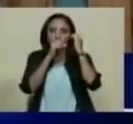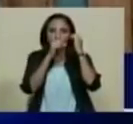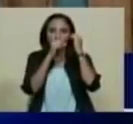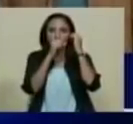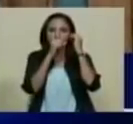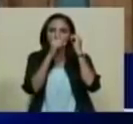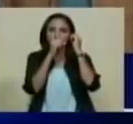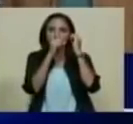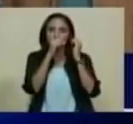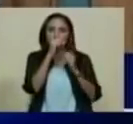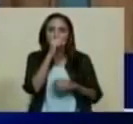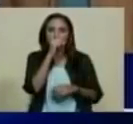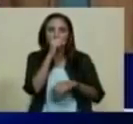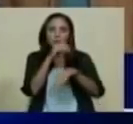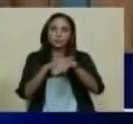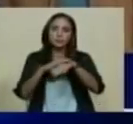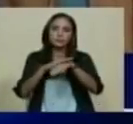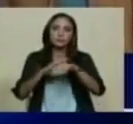agrónomos,